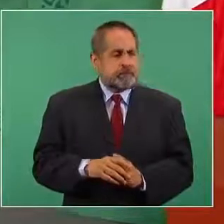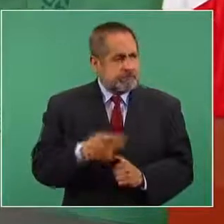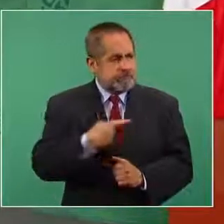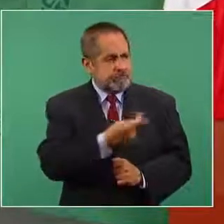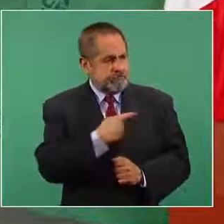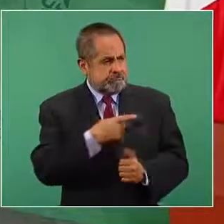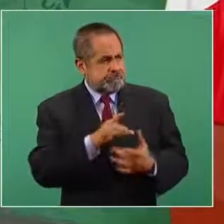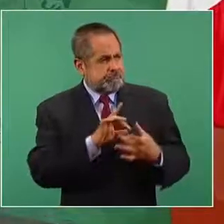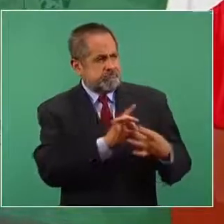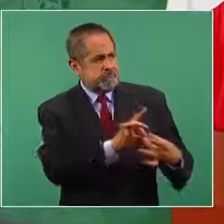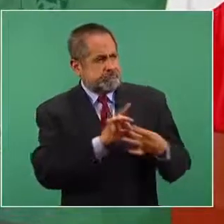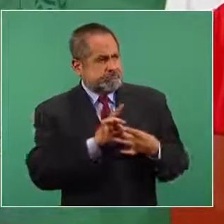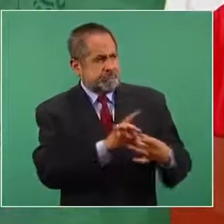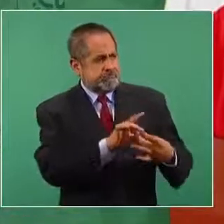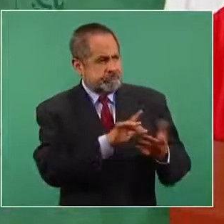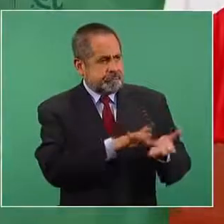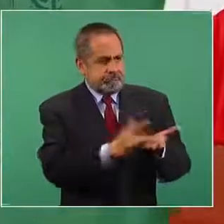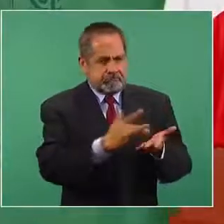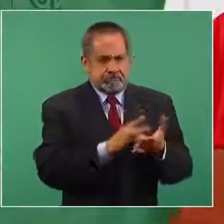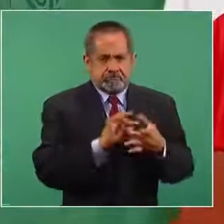colaboración.